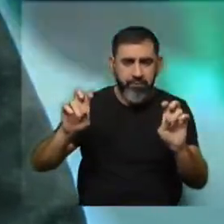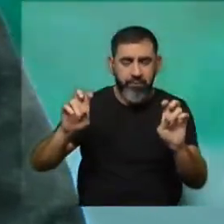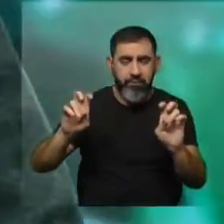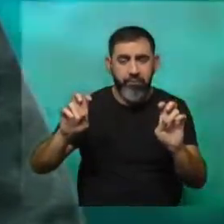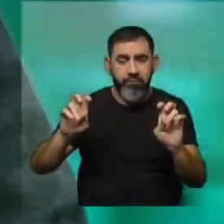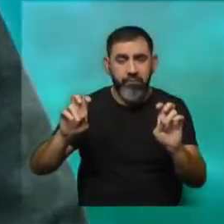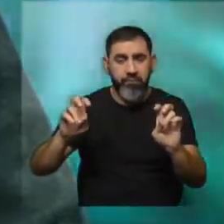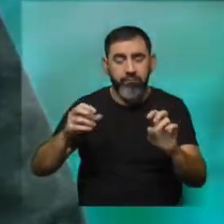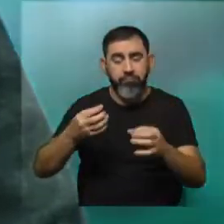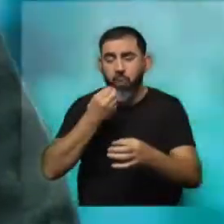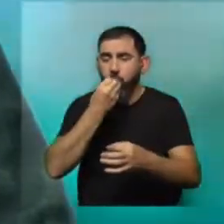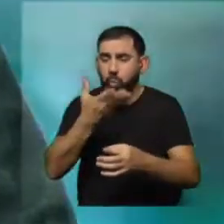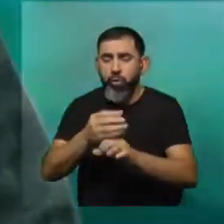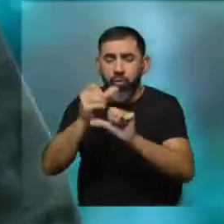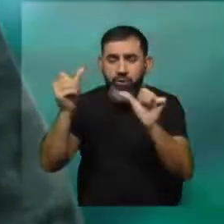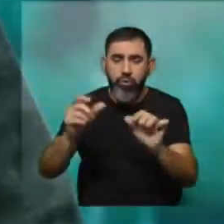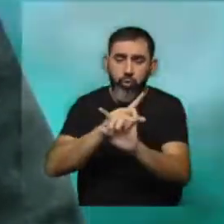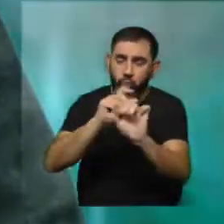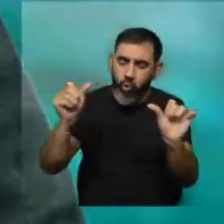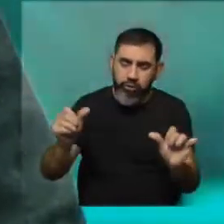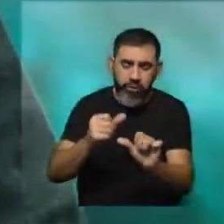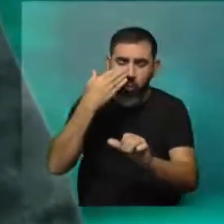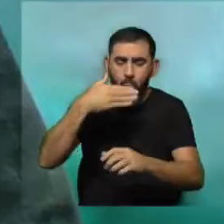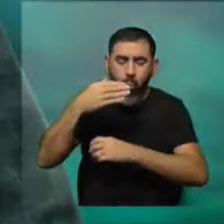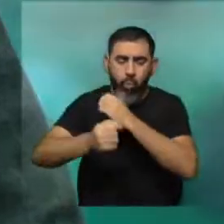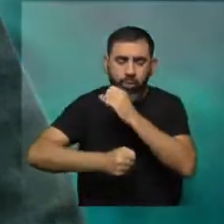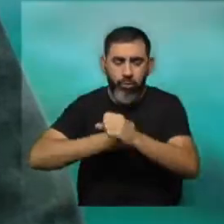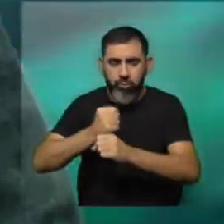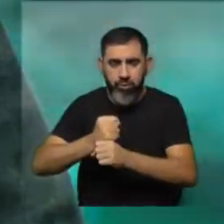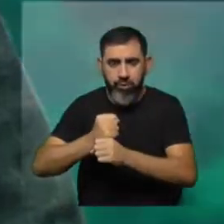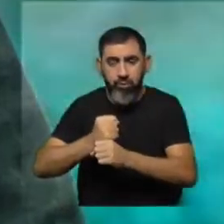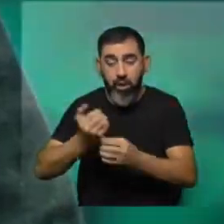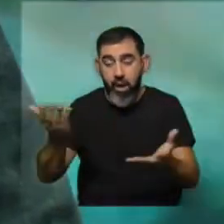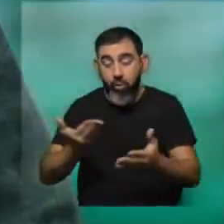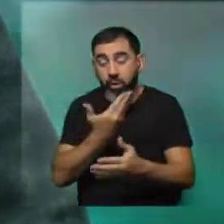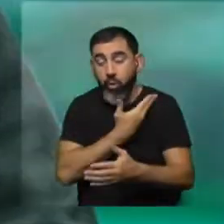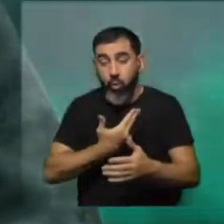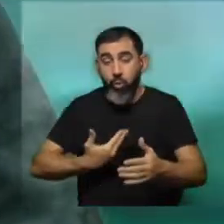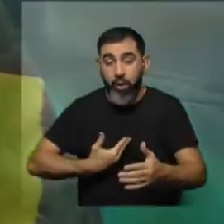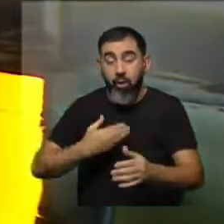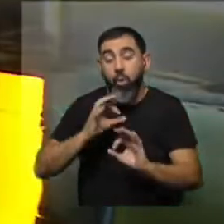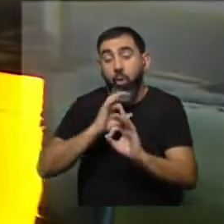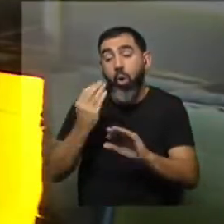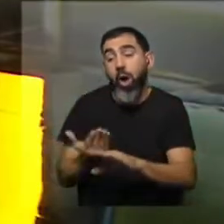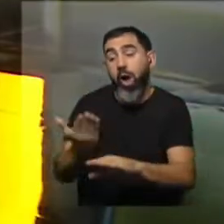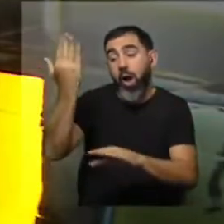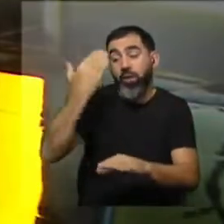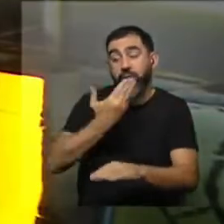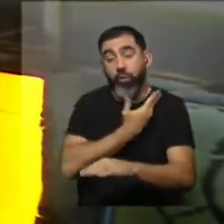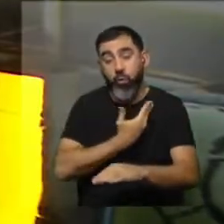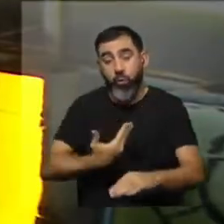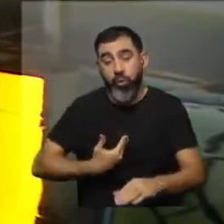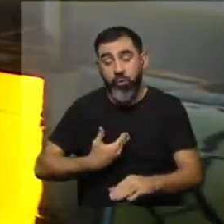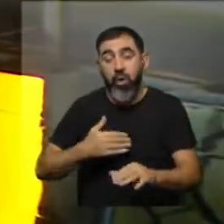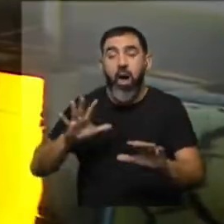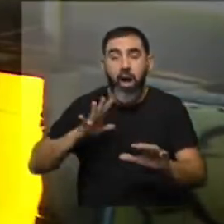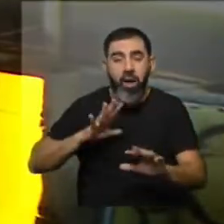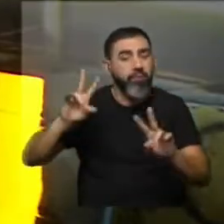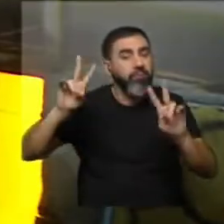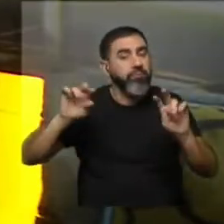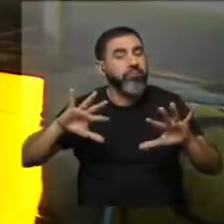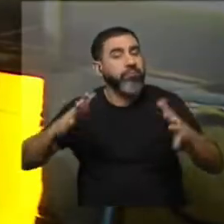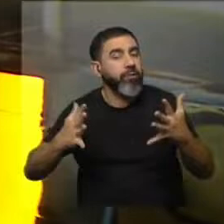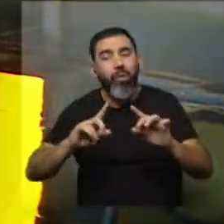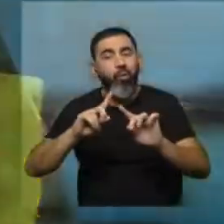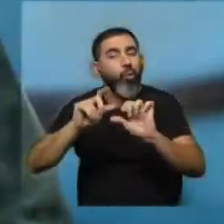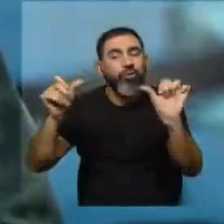las virtudes y lo que se ha hecho y lo que no se ha hecho en los últimos años, tanto por la actual administración de OCE o las anteriores, algo pasó, algo no